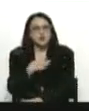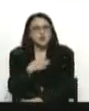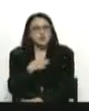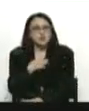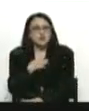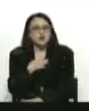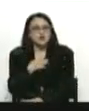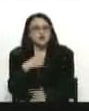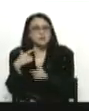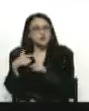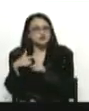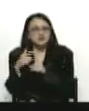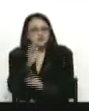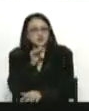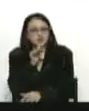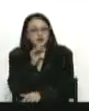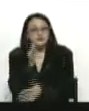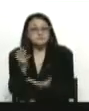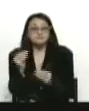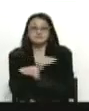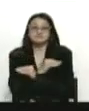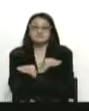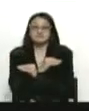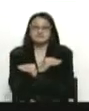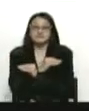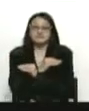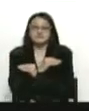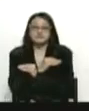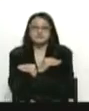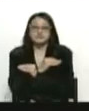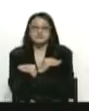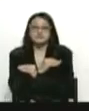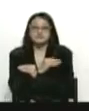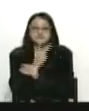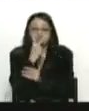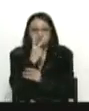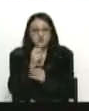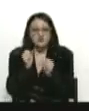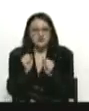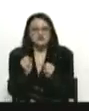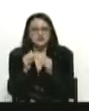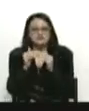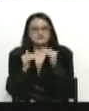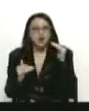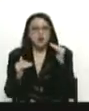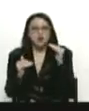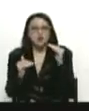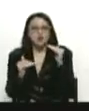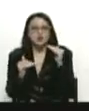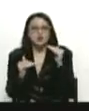nada. Al contrario, lo que le ofrecen es miseria, desigualdad, represión,